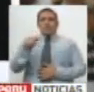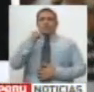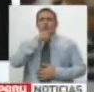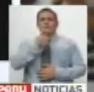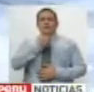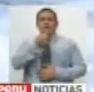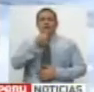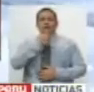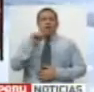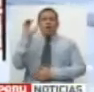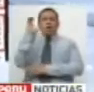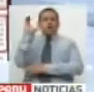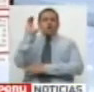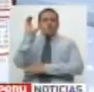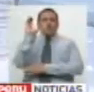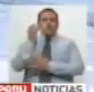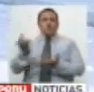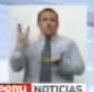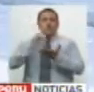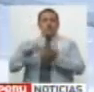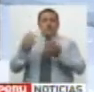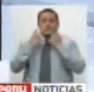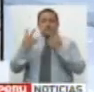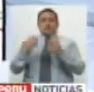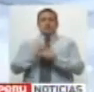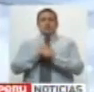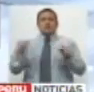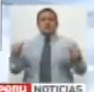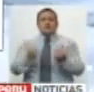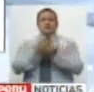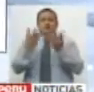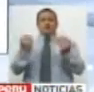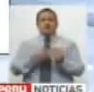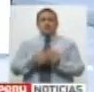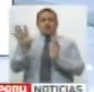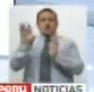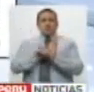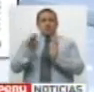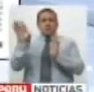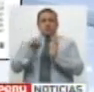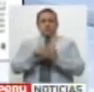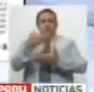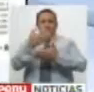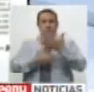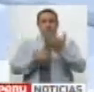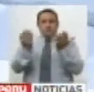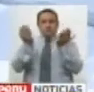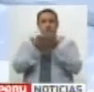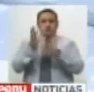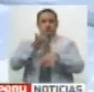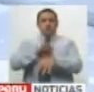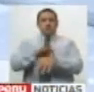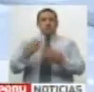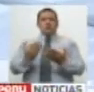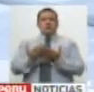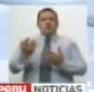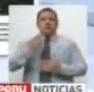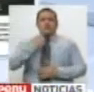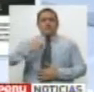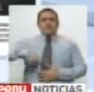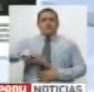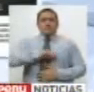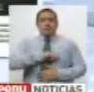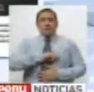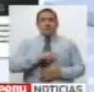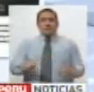colombiana. Este nuevo caso se suma a las denuncias de plagio por su tesis de doctorado en la Universidad Complutense de Madrid